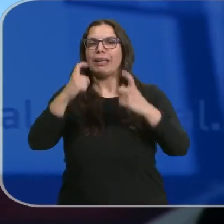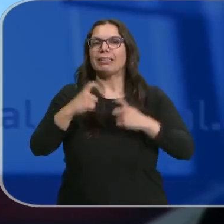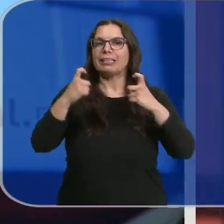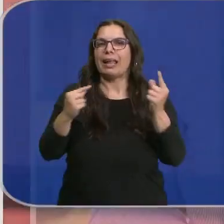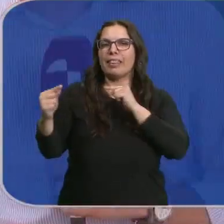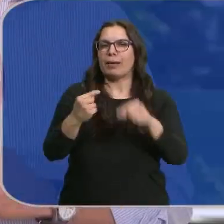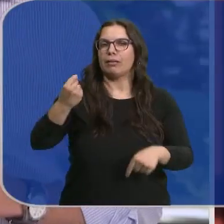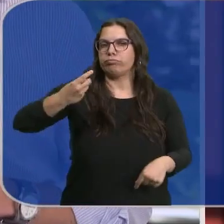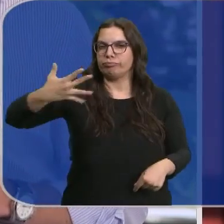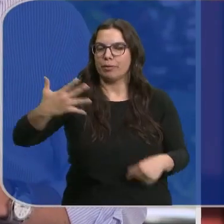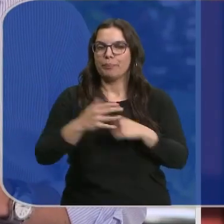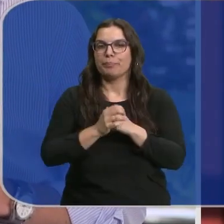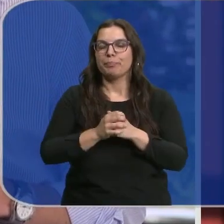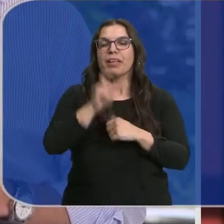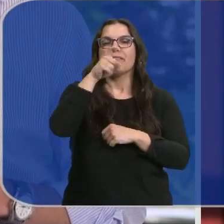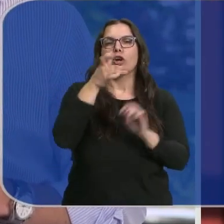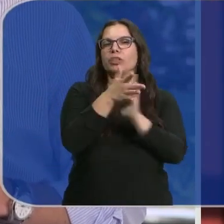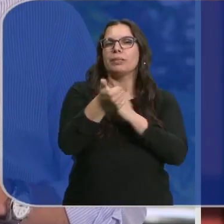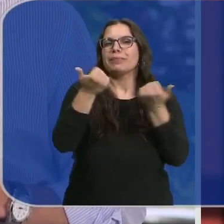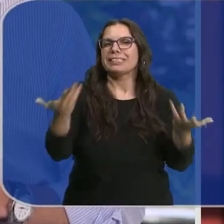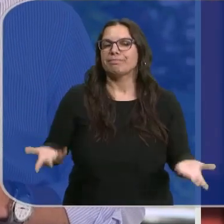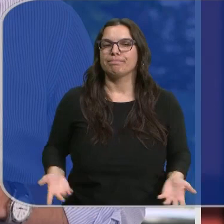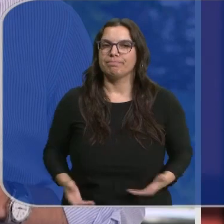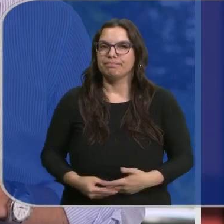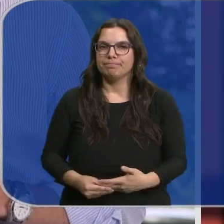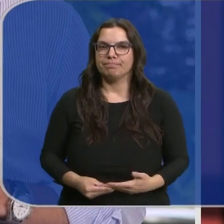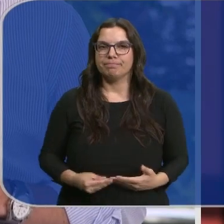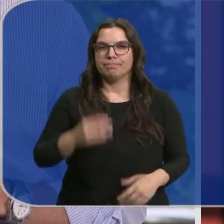encuentros. ¿Qué más ha explicado Núñez Feijóo, Sergio García?